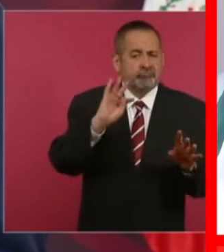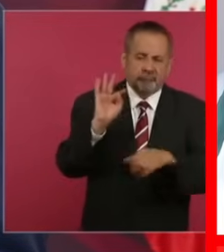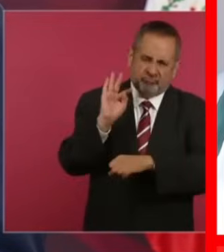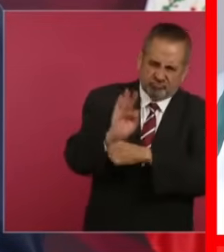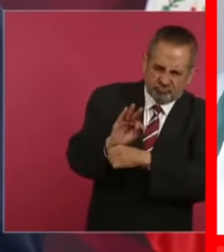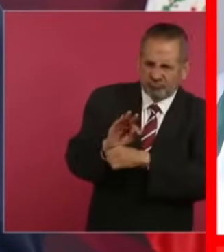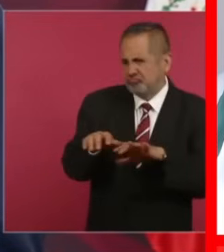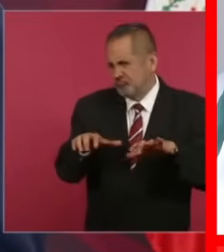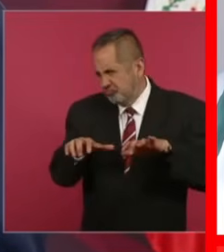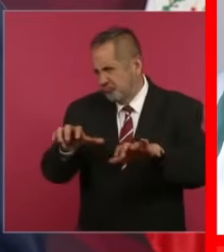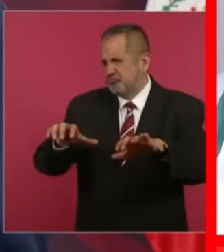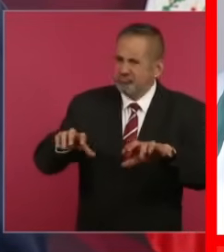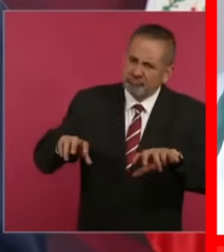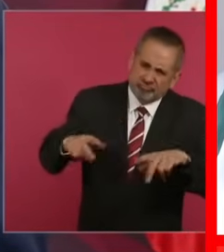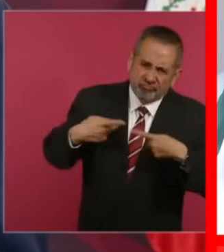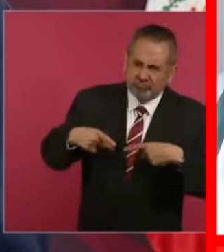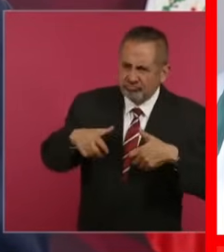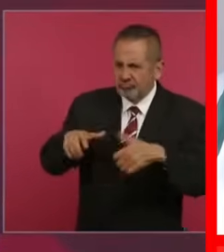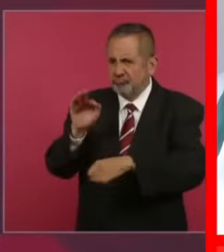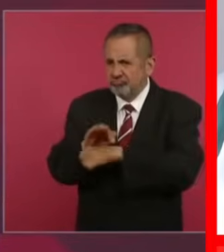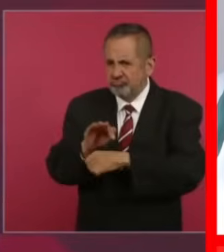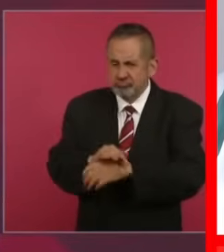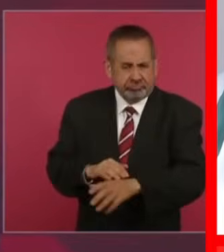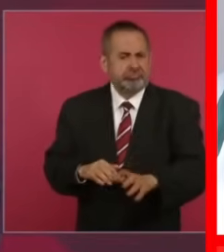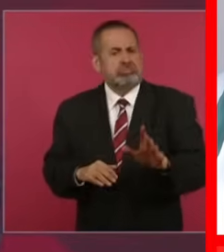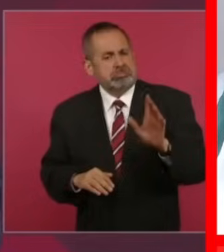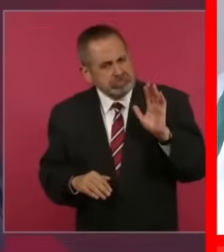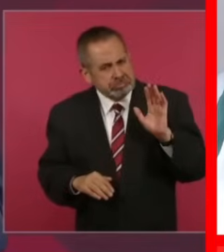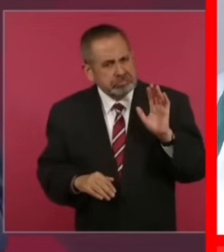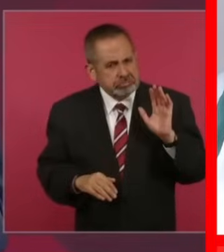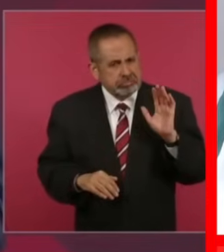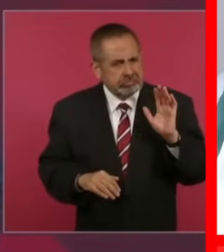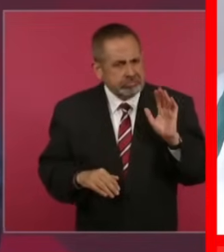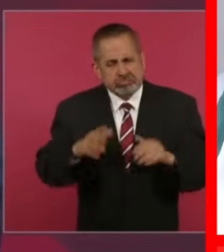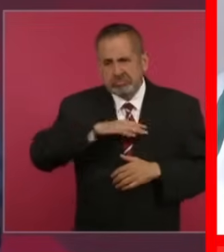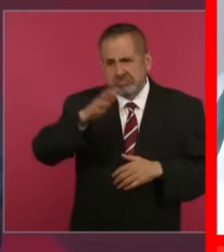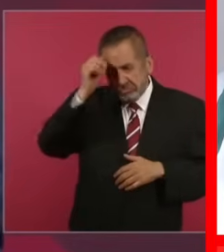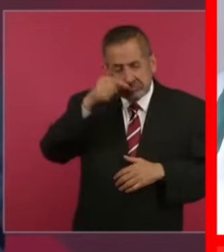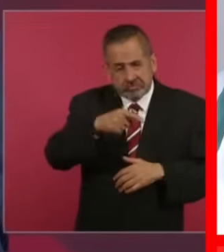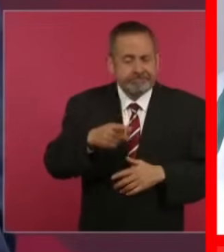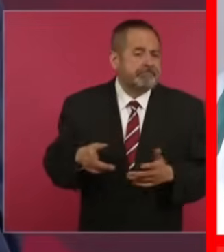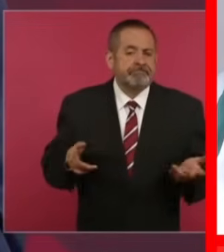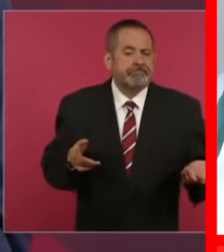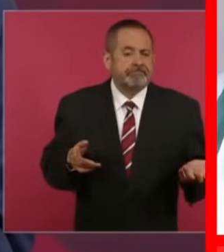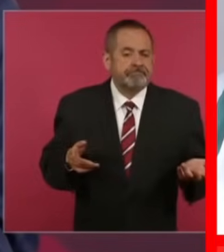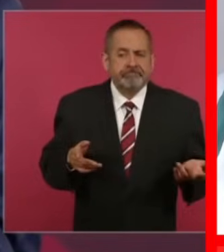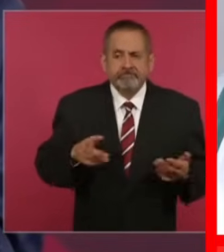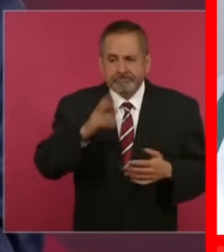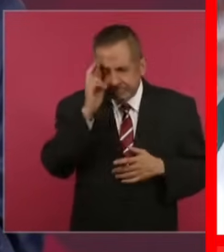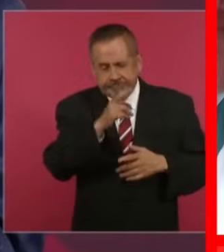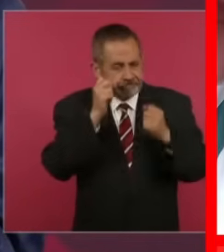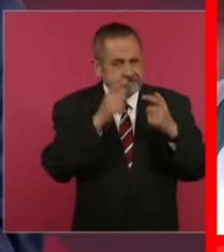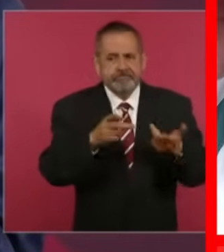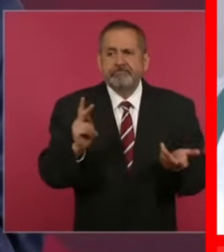del pueblo pues entonces sí todo mi respeto toda